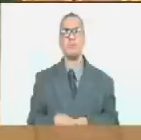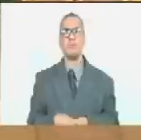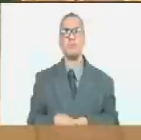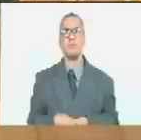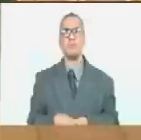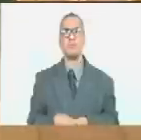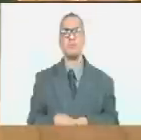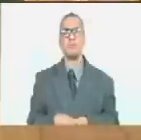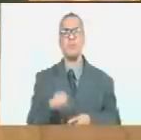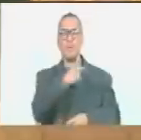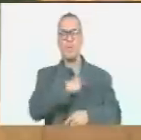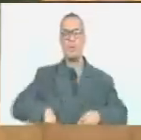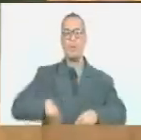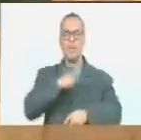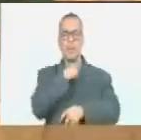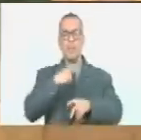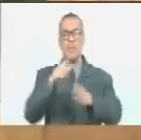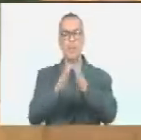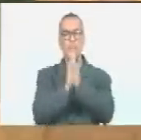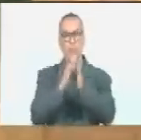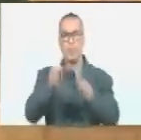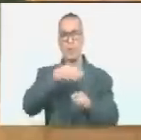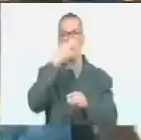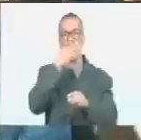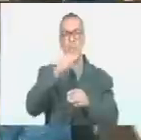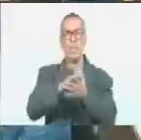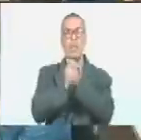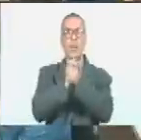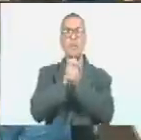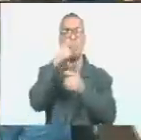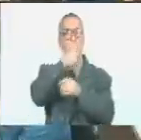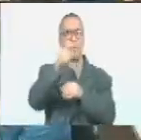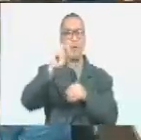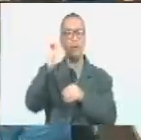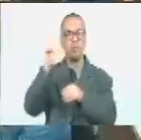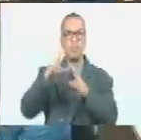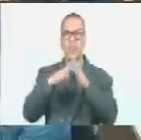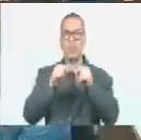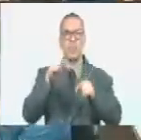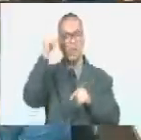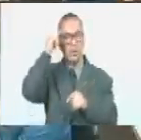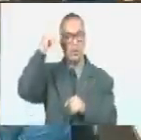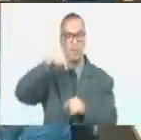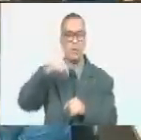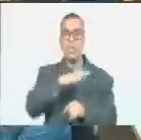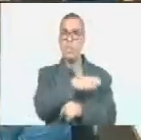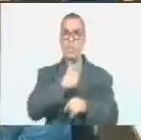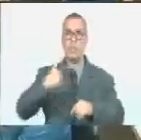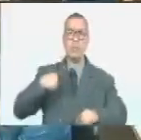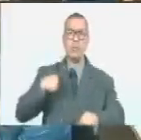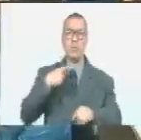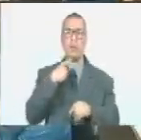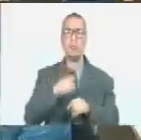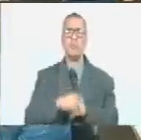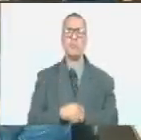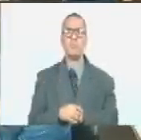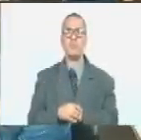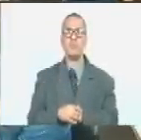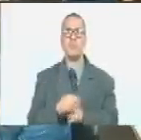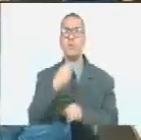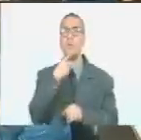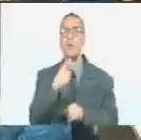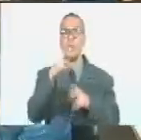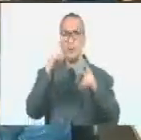Buenas tardes, presidente, colegas parlamentarios, parlamentarias, pueblo de Venezuela. El día de hoy queremos dar